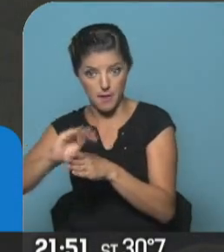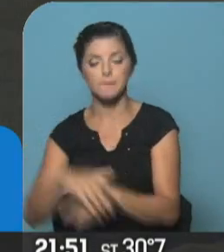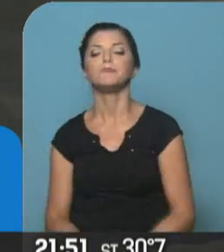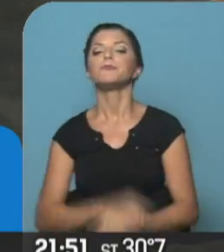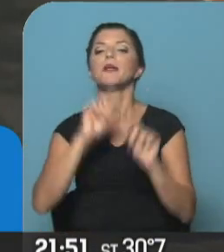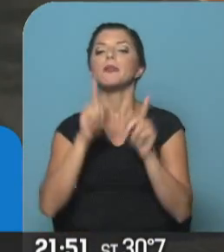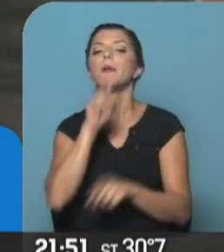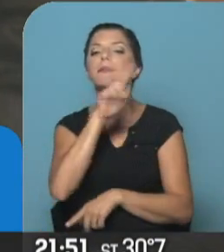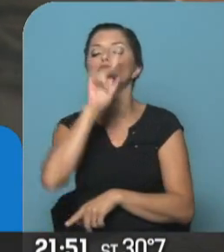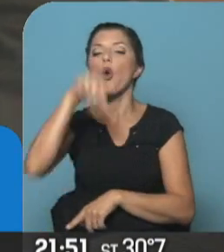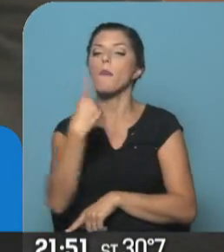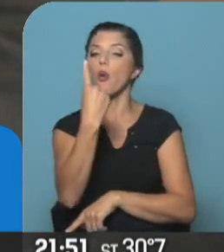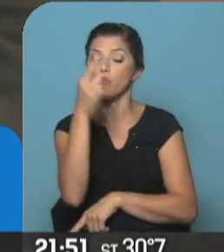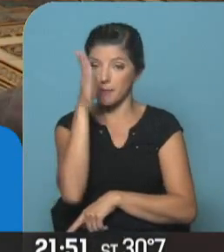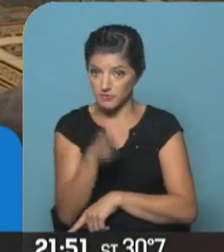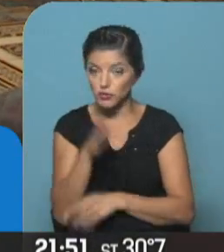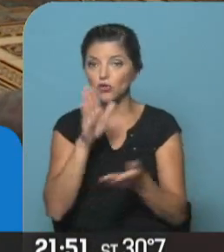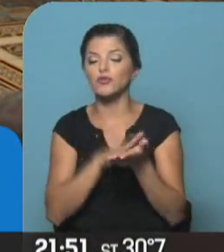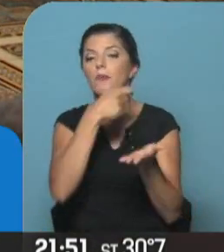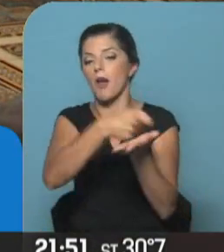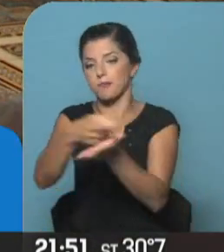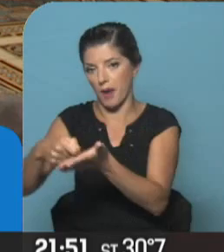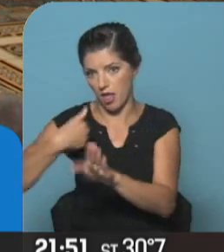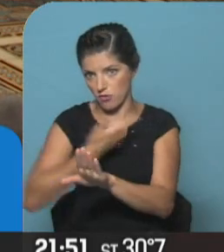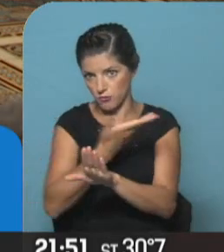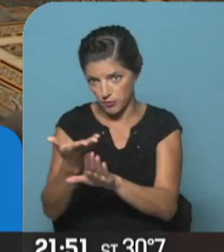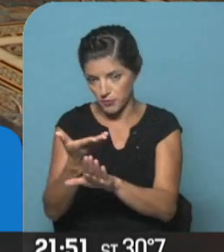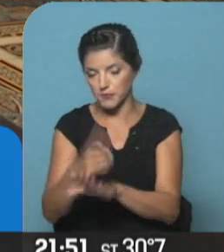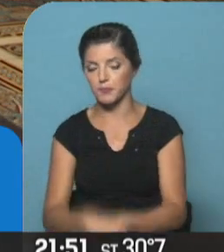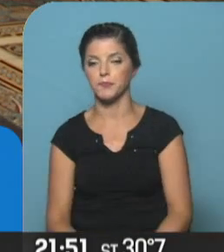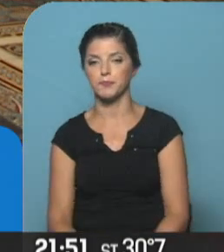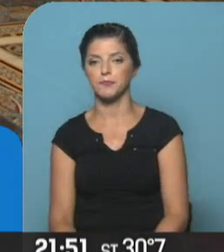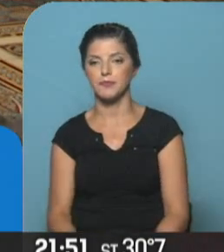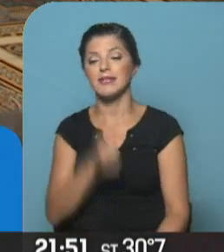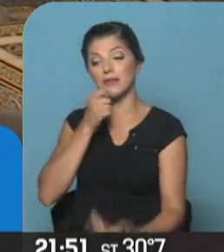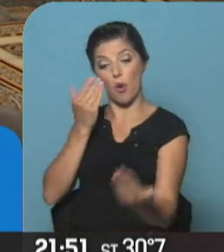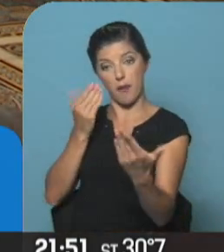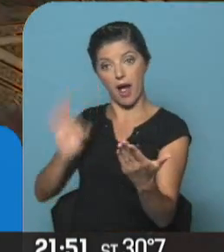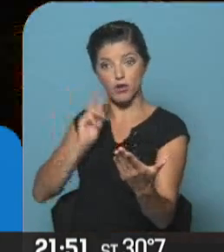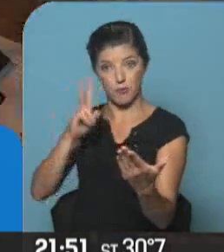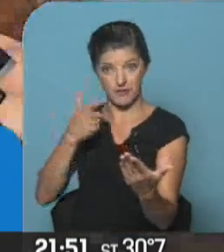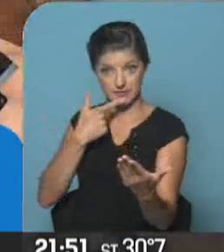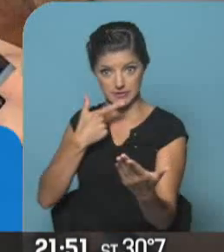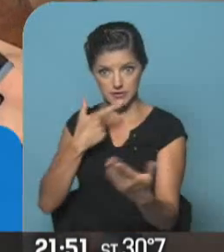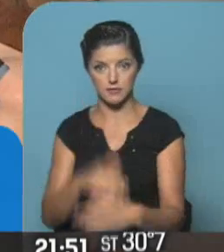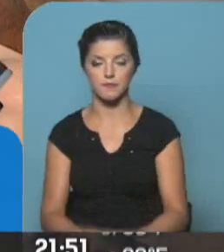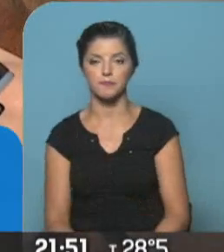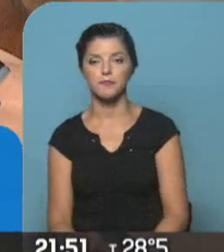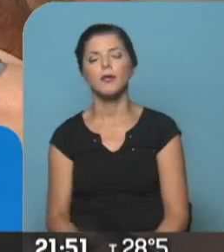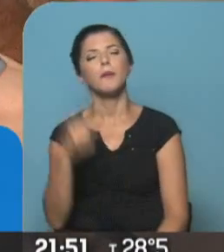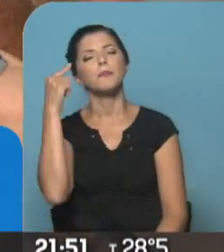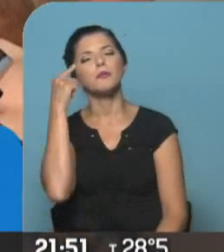para gasto social comparado con el año 2017. Trabajando con un dólar en el orden de los